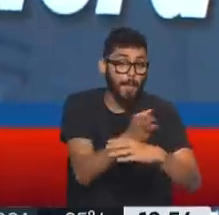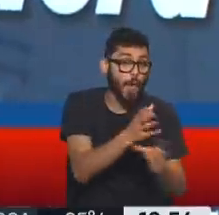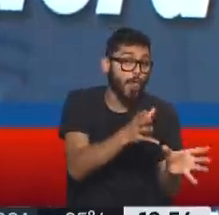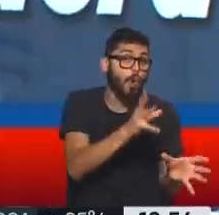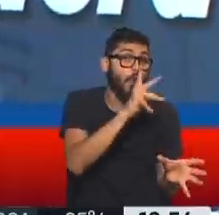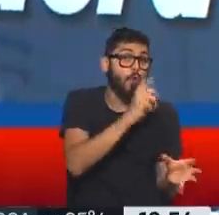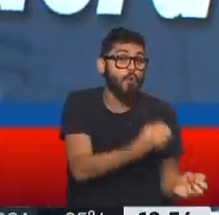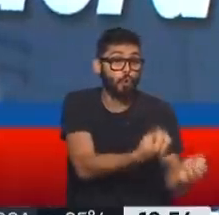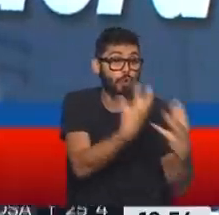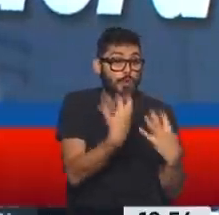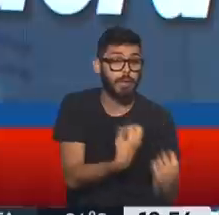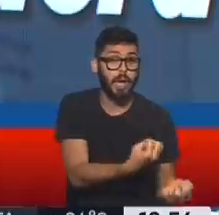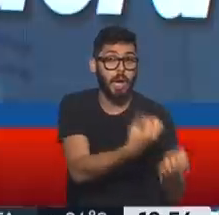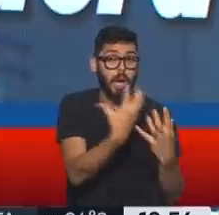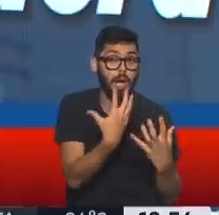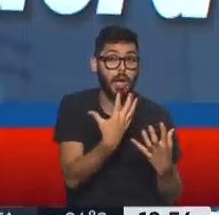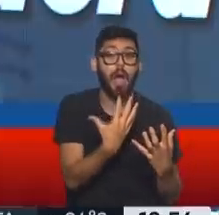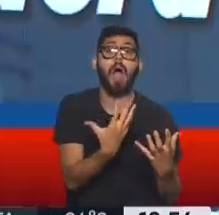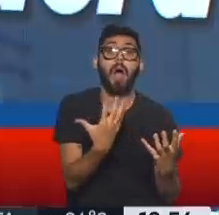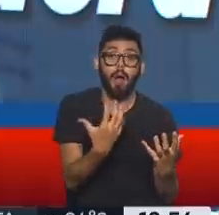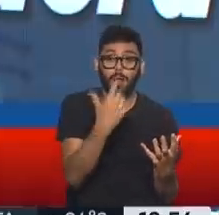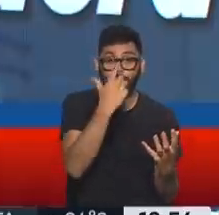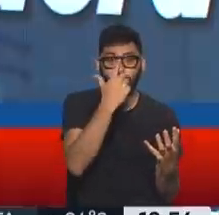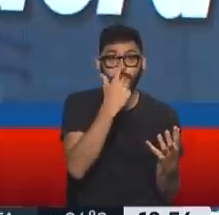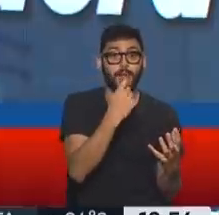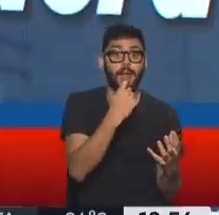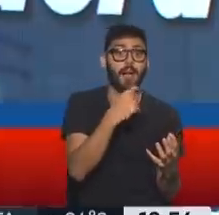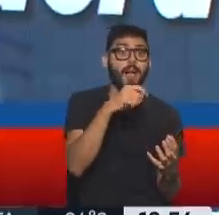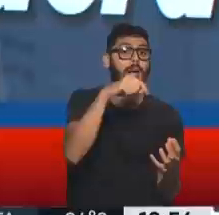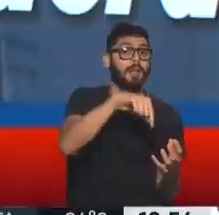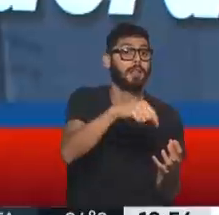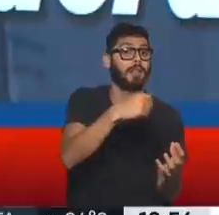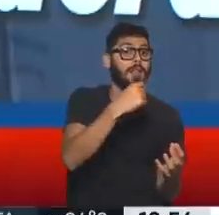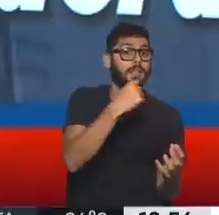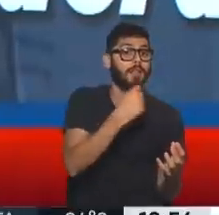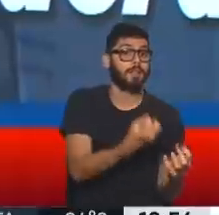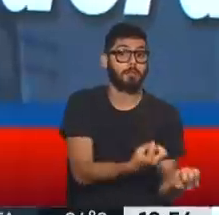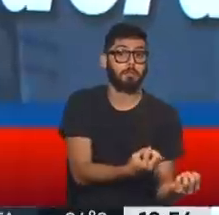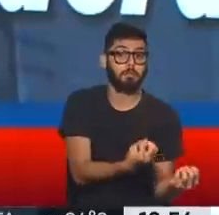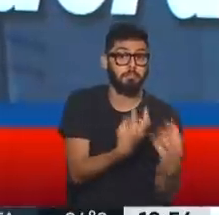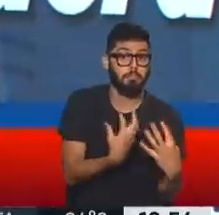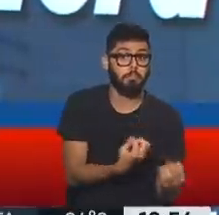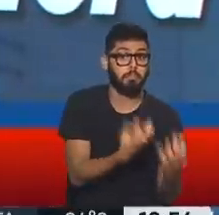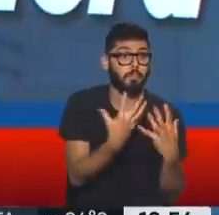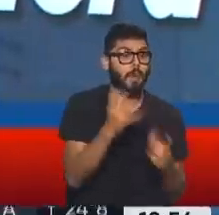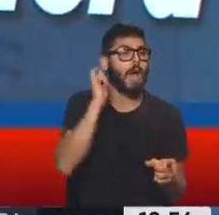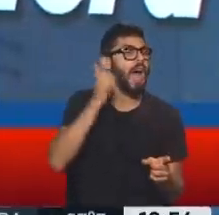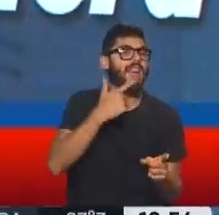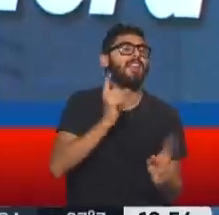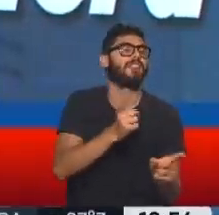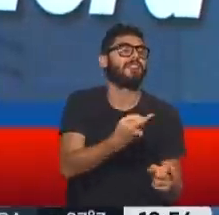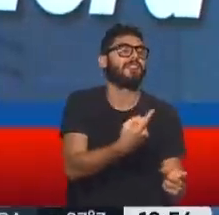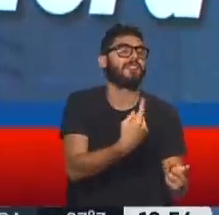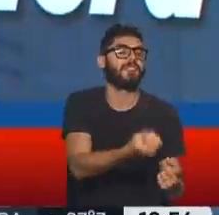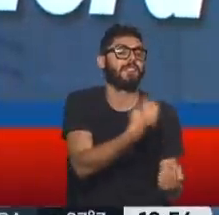no implican justamente la restricción del gas del petróleo y de otras materias primas la pregunta es bueno hasta cuando